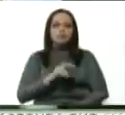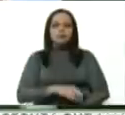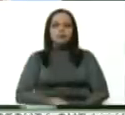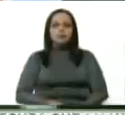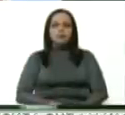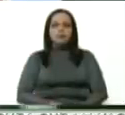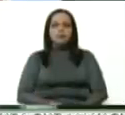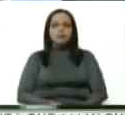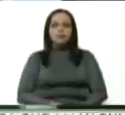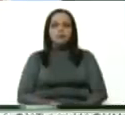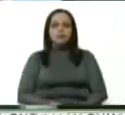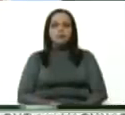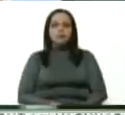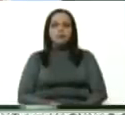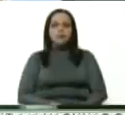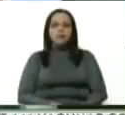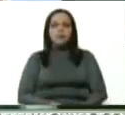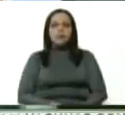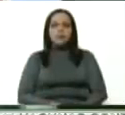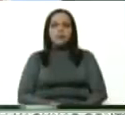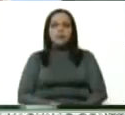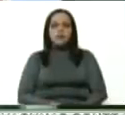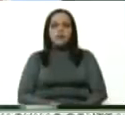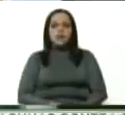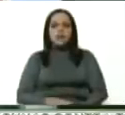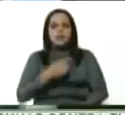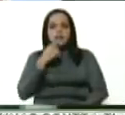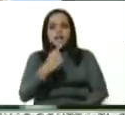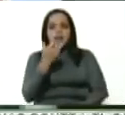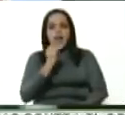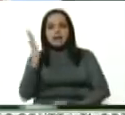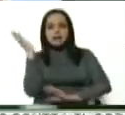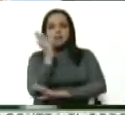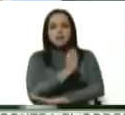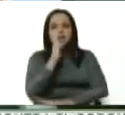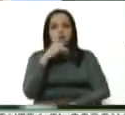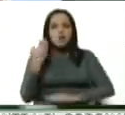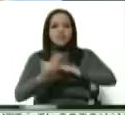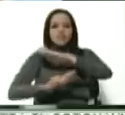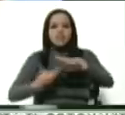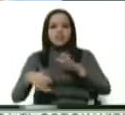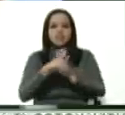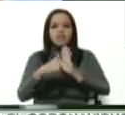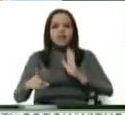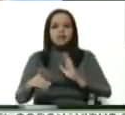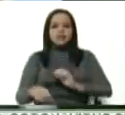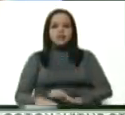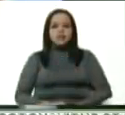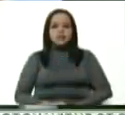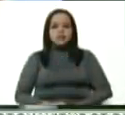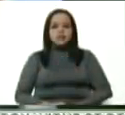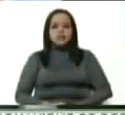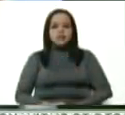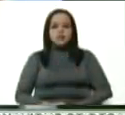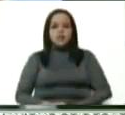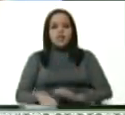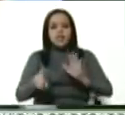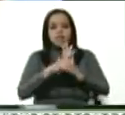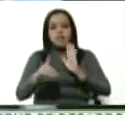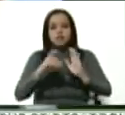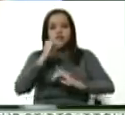de emitir estas pretendidas sanciones que no tienen basamento legal en el derecho internacional. Y